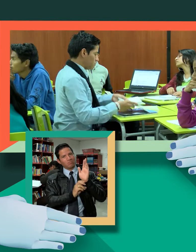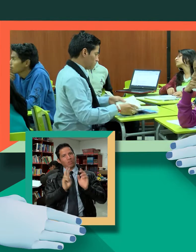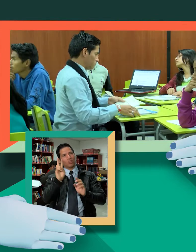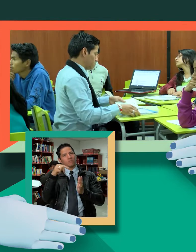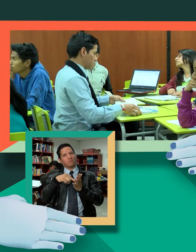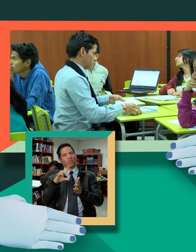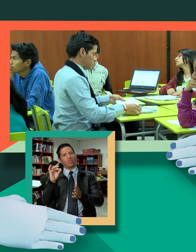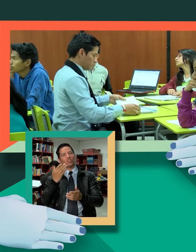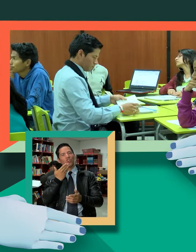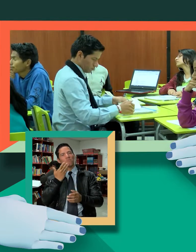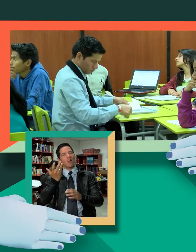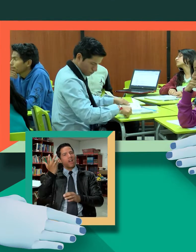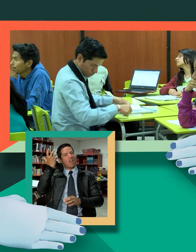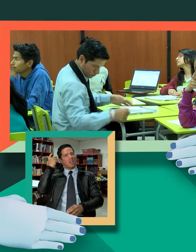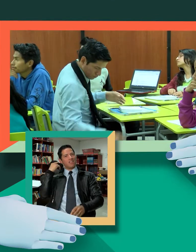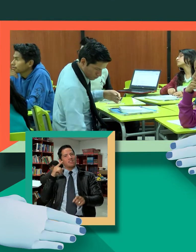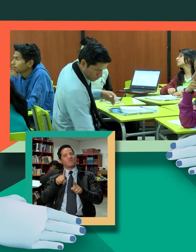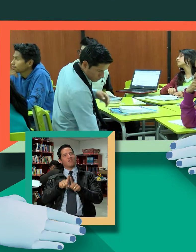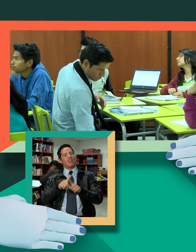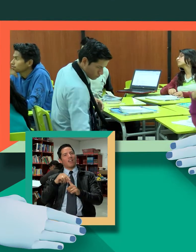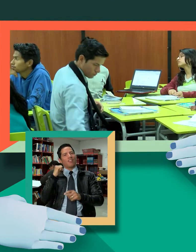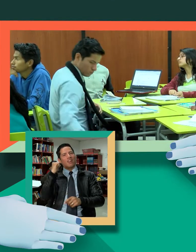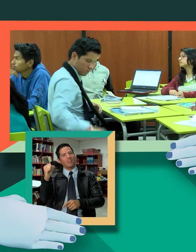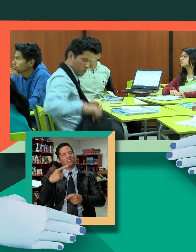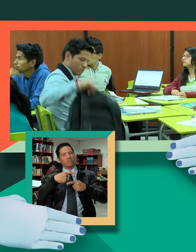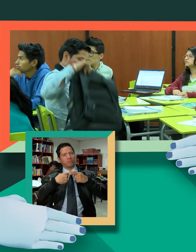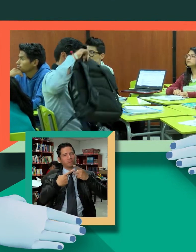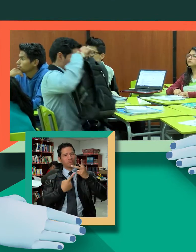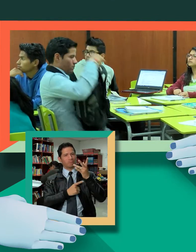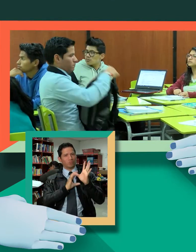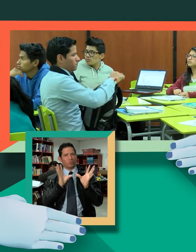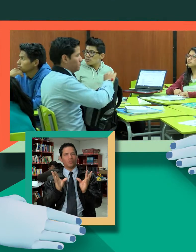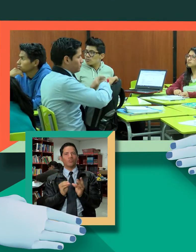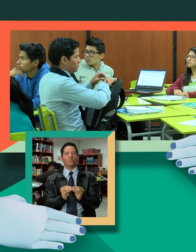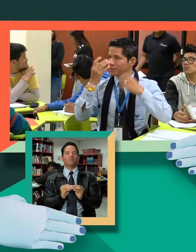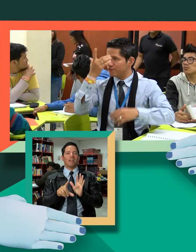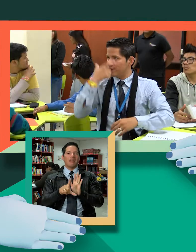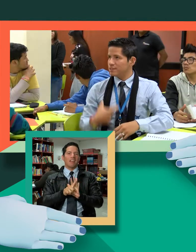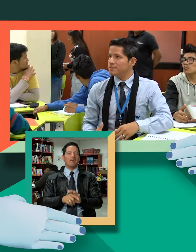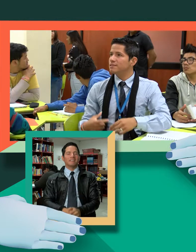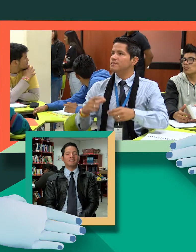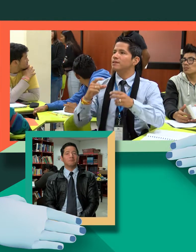ya que me permite conocer la Constitución junto con las leyes que amparan todos mis derechos.